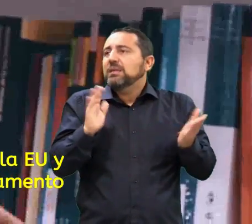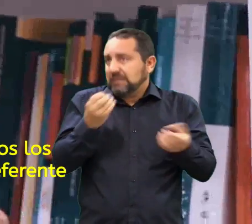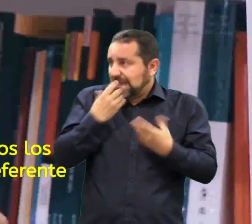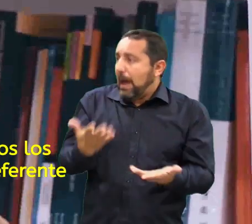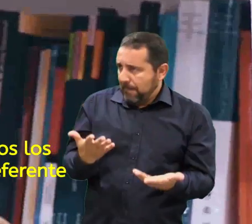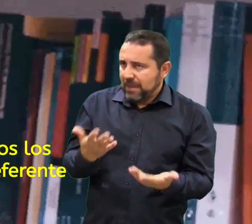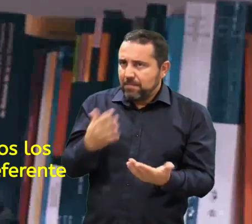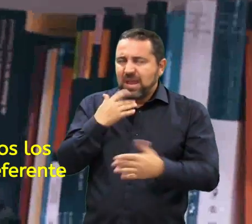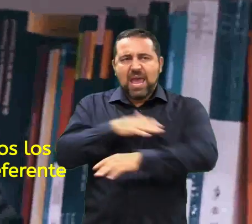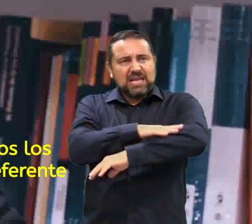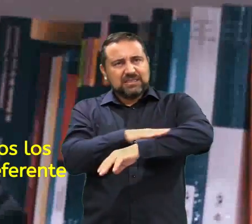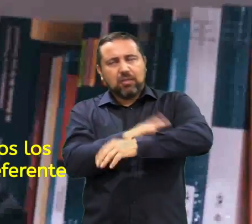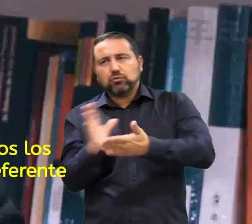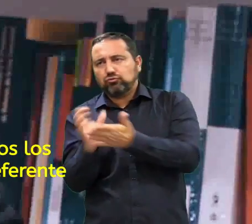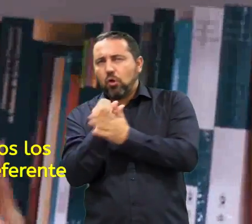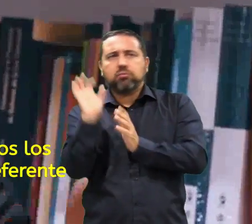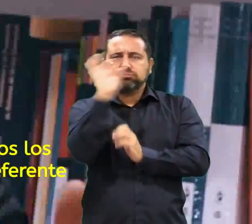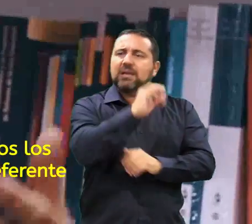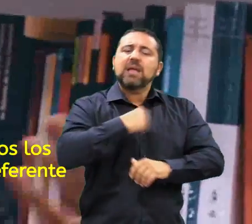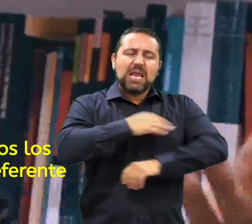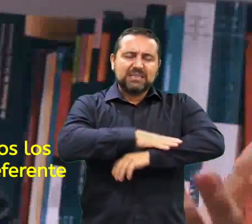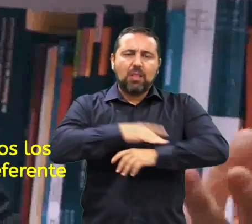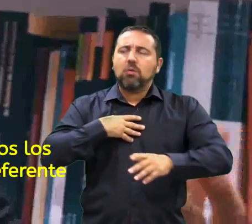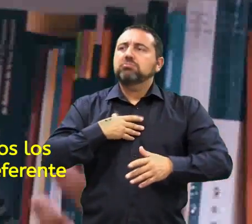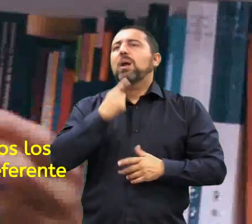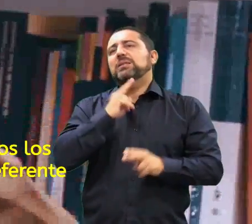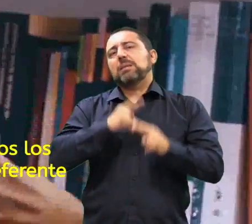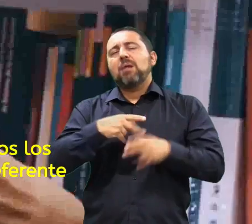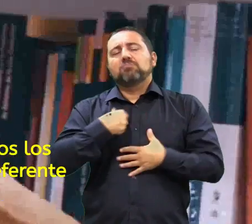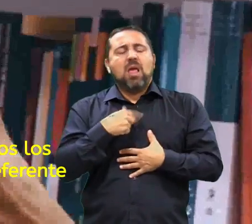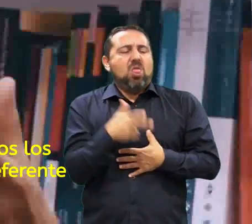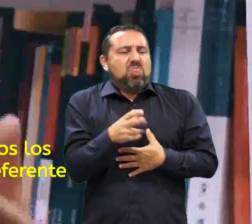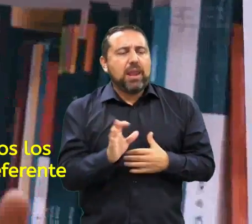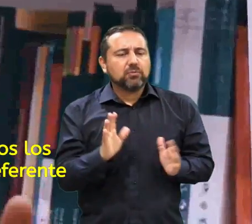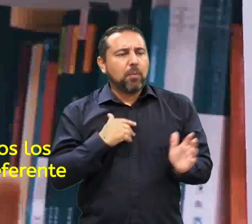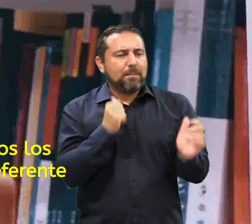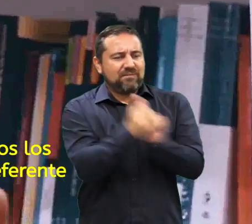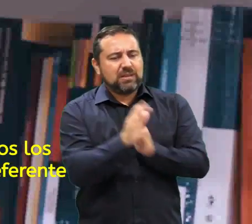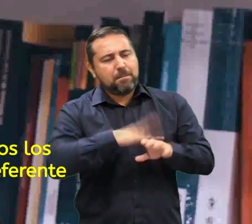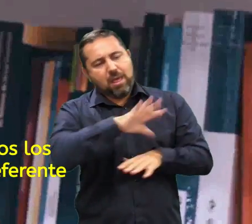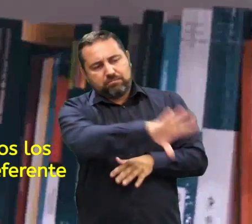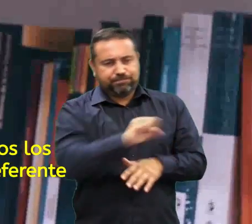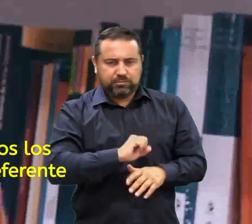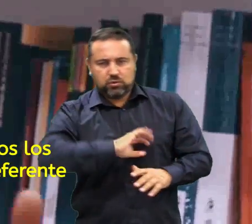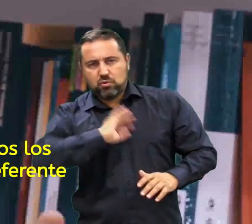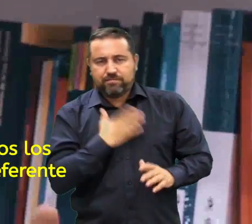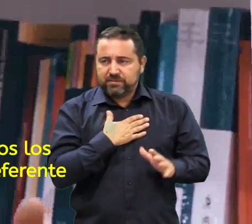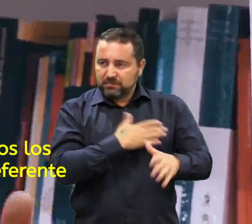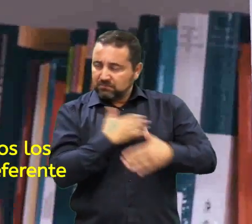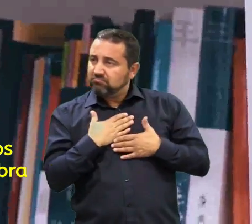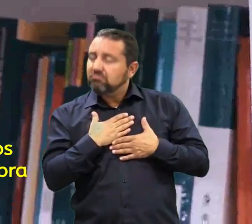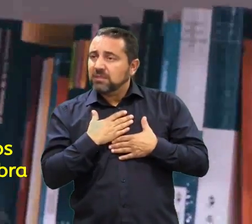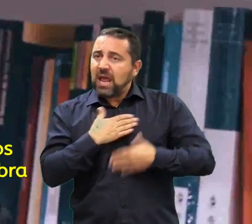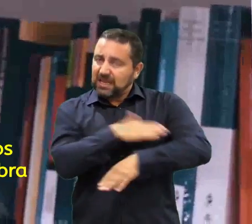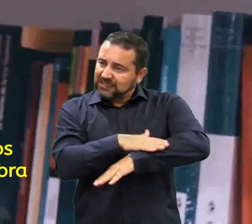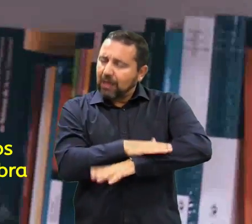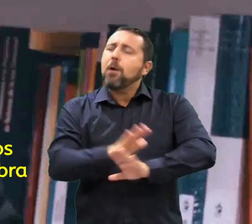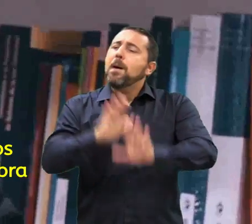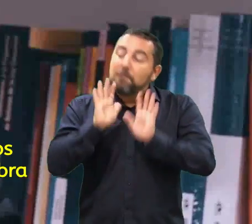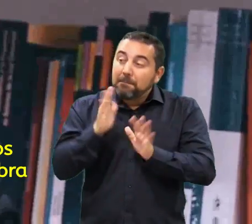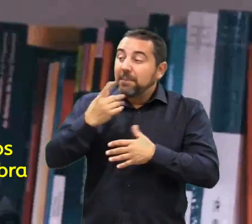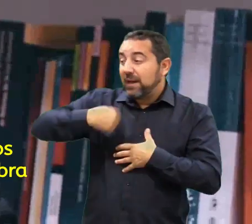ayornamiento. Está muy bien que el Estado, lo tienen todos los estados occidentales, tenga un derecho preferente para adquirir determinadas obras. Lo